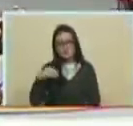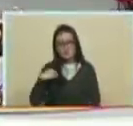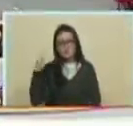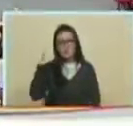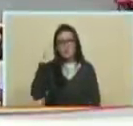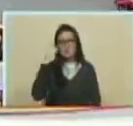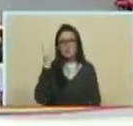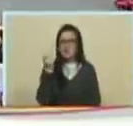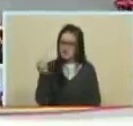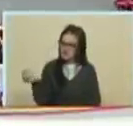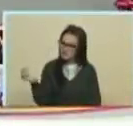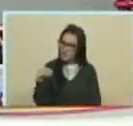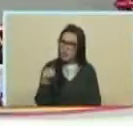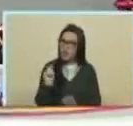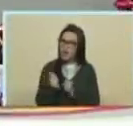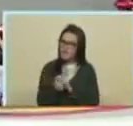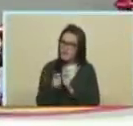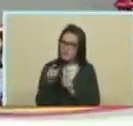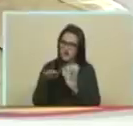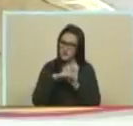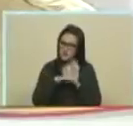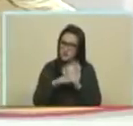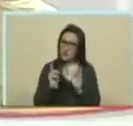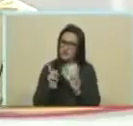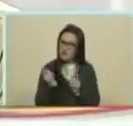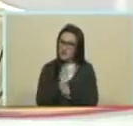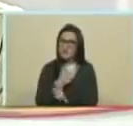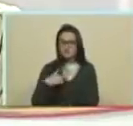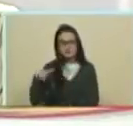Hay muchas cosas que hay que cambiar, lo sé.